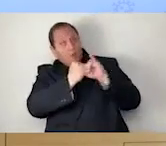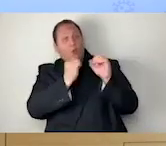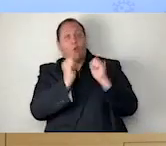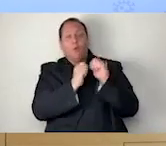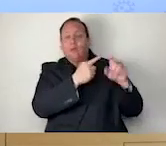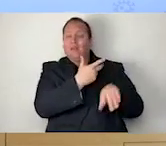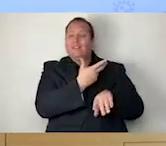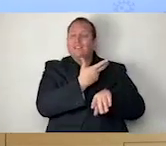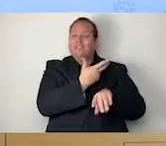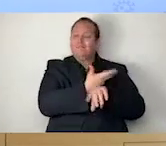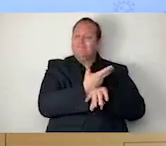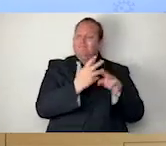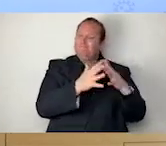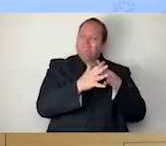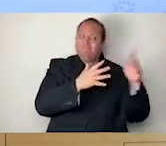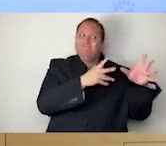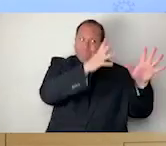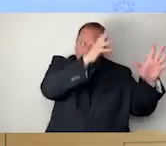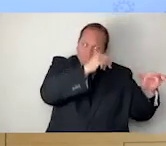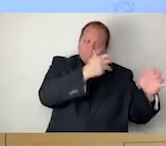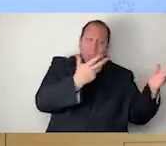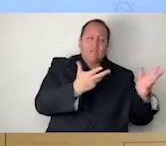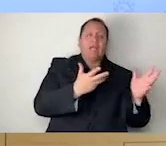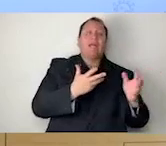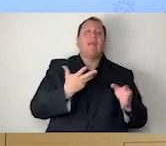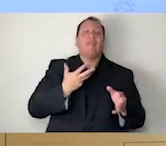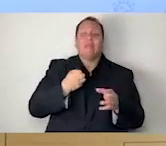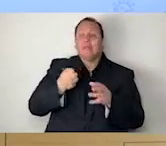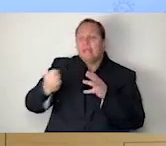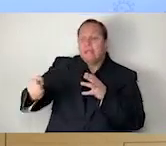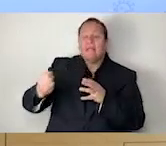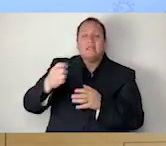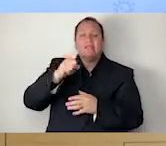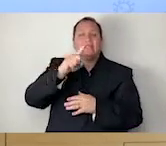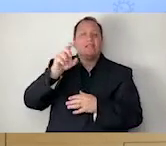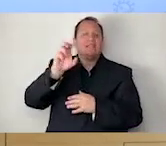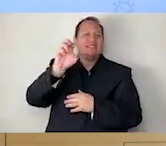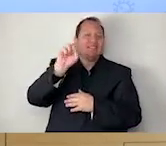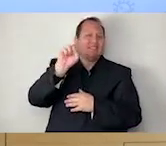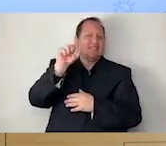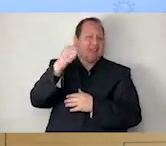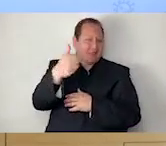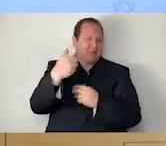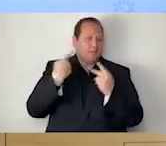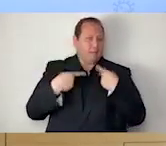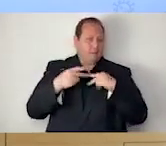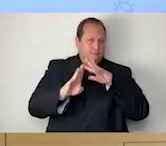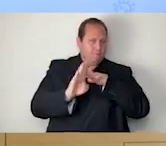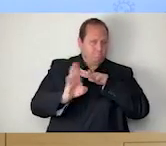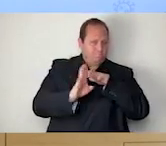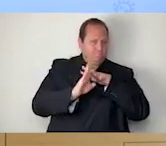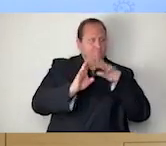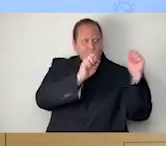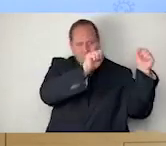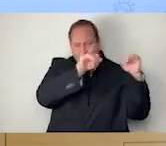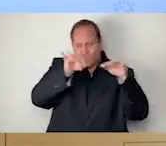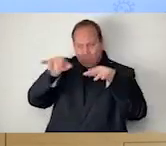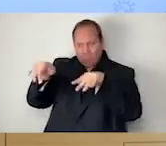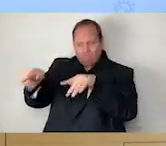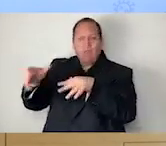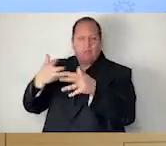acordados con eeuu en funcionamiento son 166 migrantes